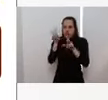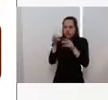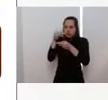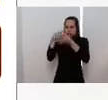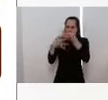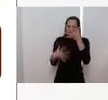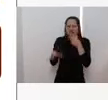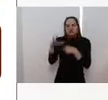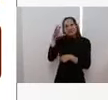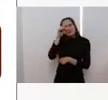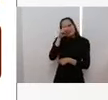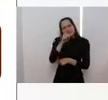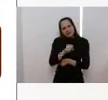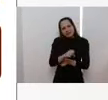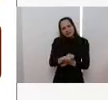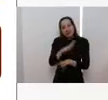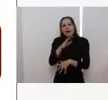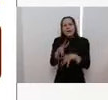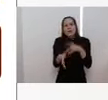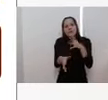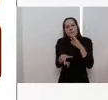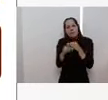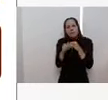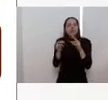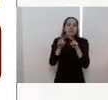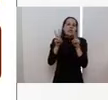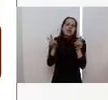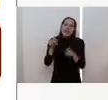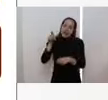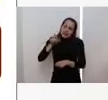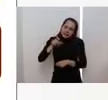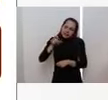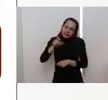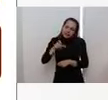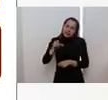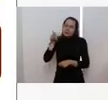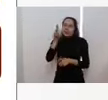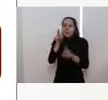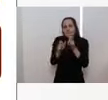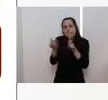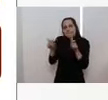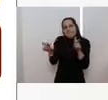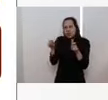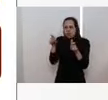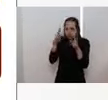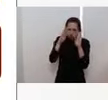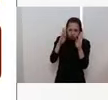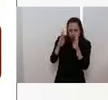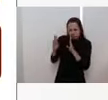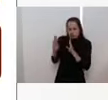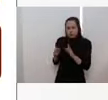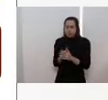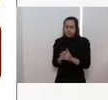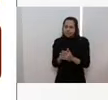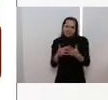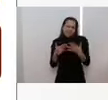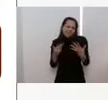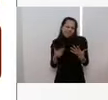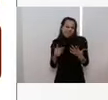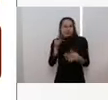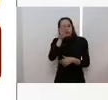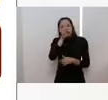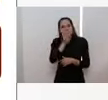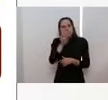para poder identificar más allá la necesidad que tienen los usuarios de todas estas atenciones entonces como vemos el